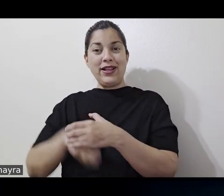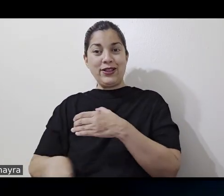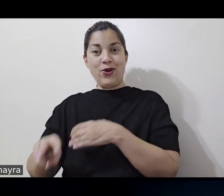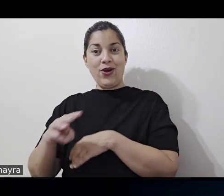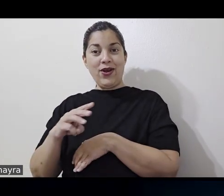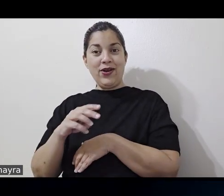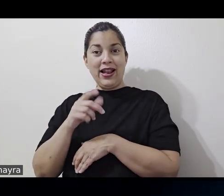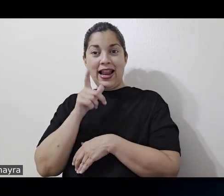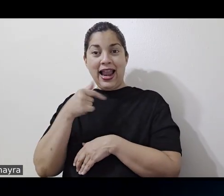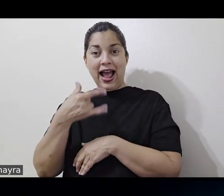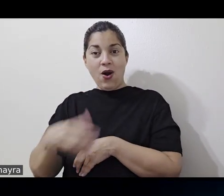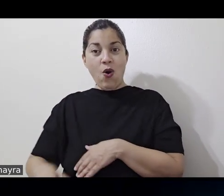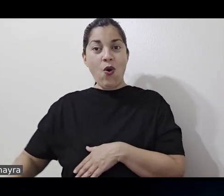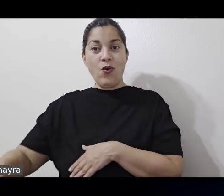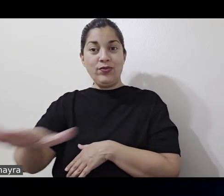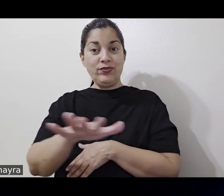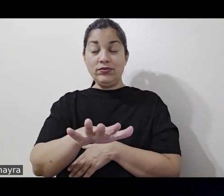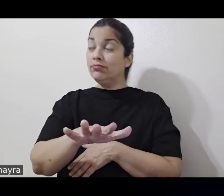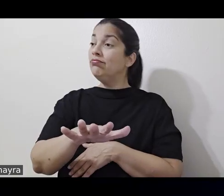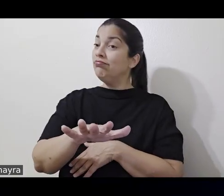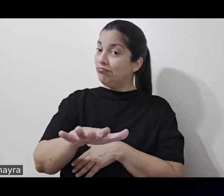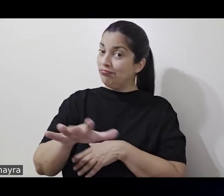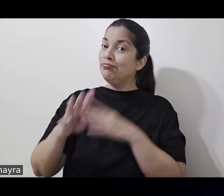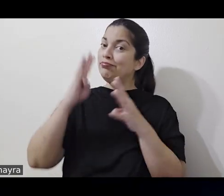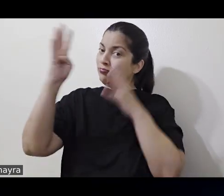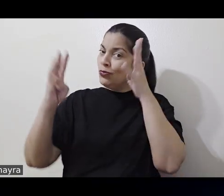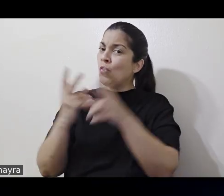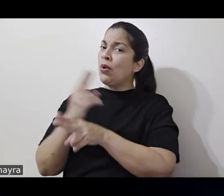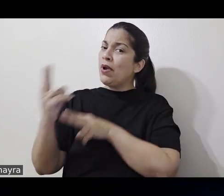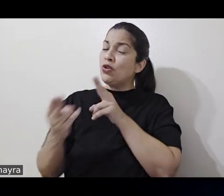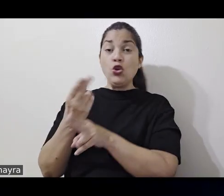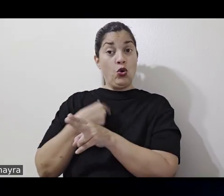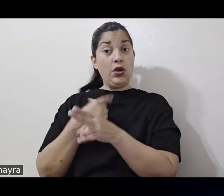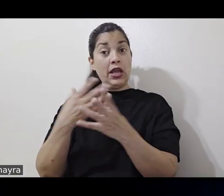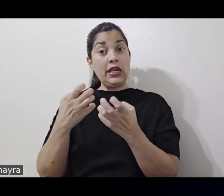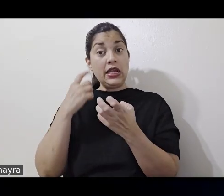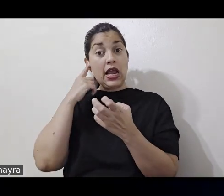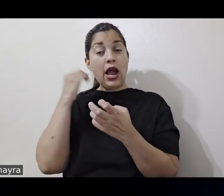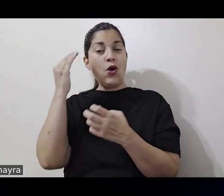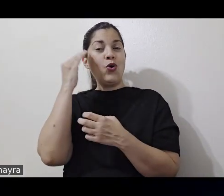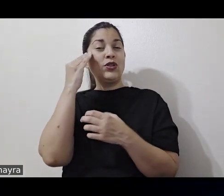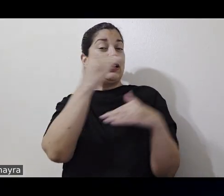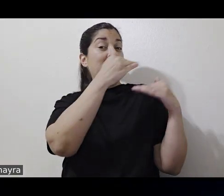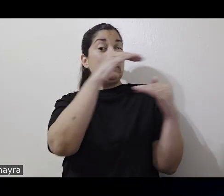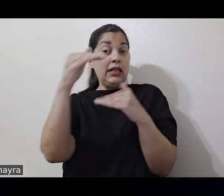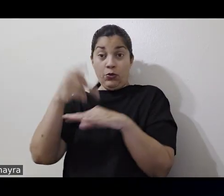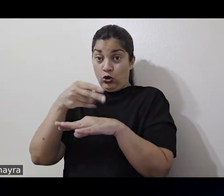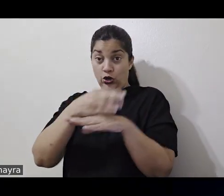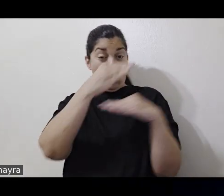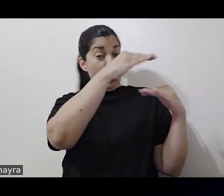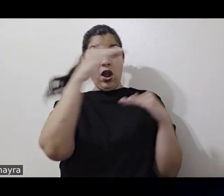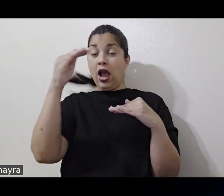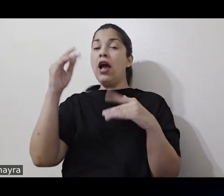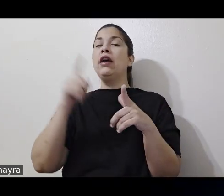Ellos crean su propio universo. Es un universo. Yo quería pues extender las fronteras de Puerto Rico a más allá. Incluso hay otro